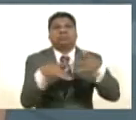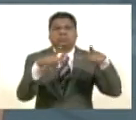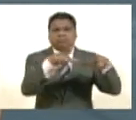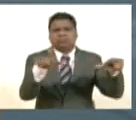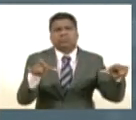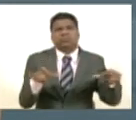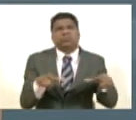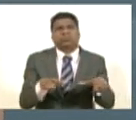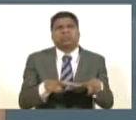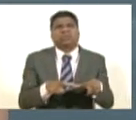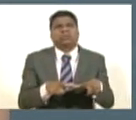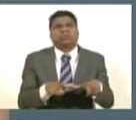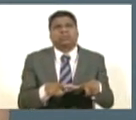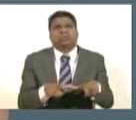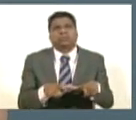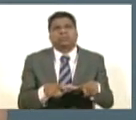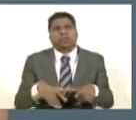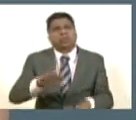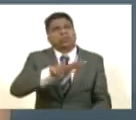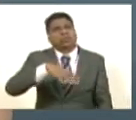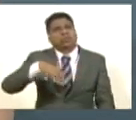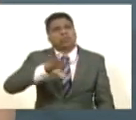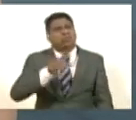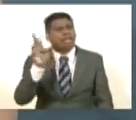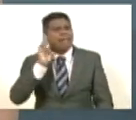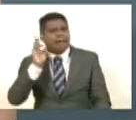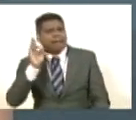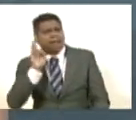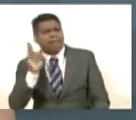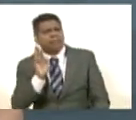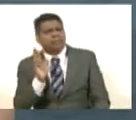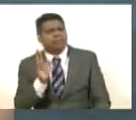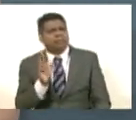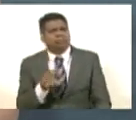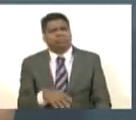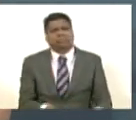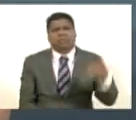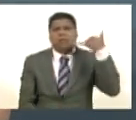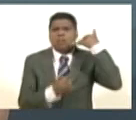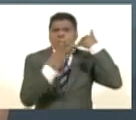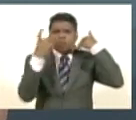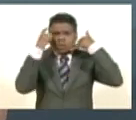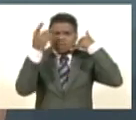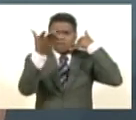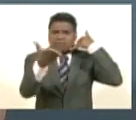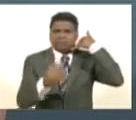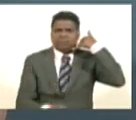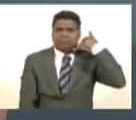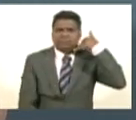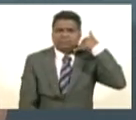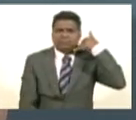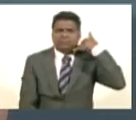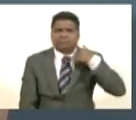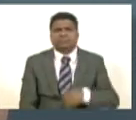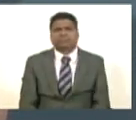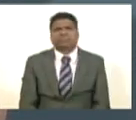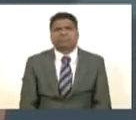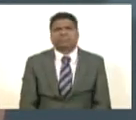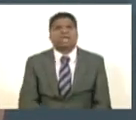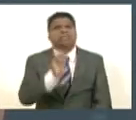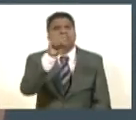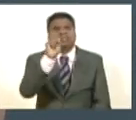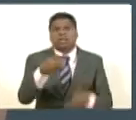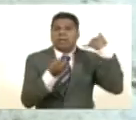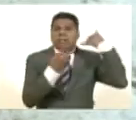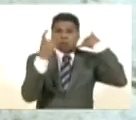que, bueno, que está donde se ubica esta radio. Vamos a conocer los detalles. Señor Julio, buenos días. Sí, buenos días. Efectivamente,